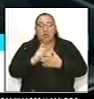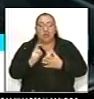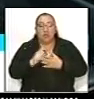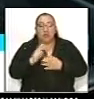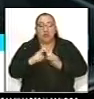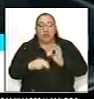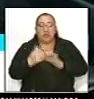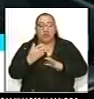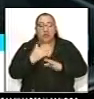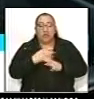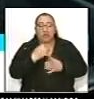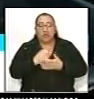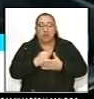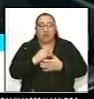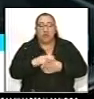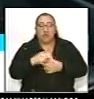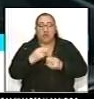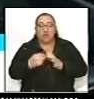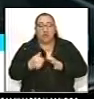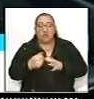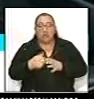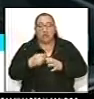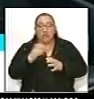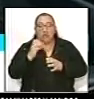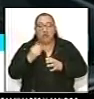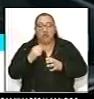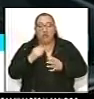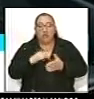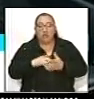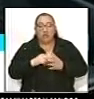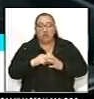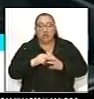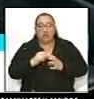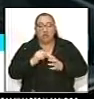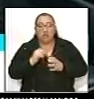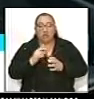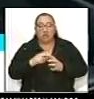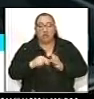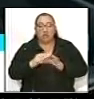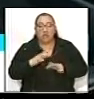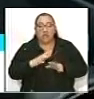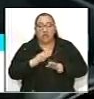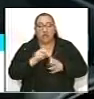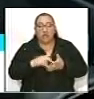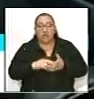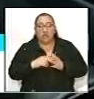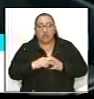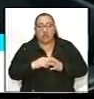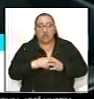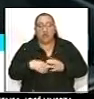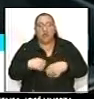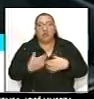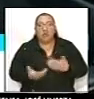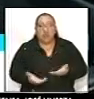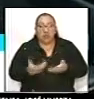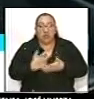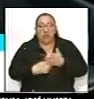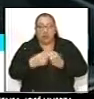fue aprobado en el 2016, fue creado con datos del 2015, lo cual daba